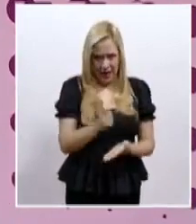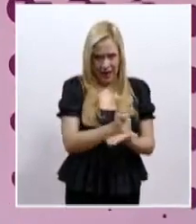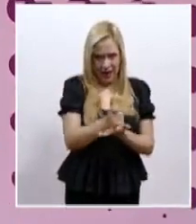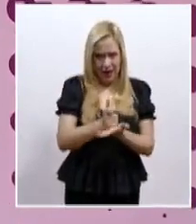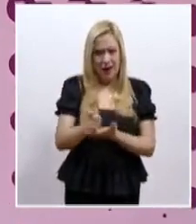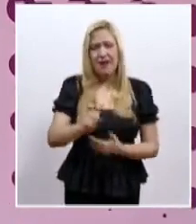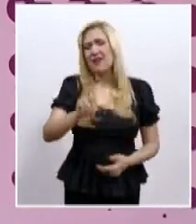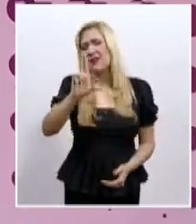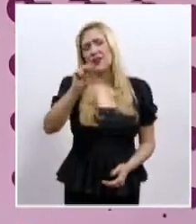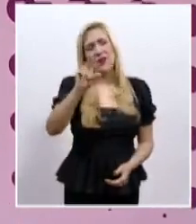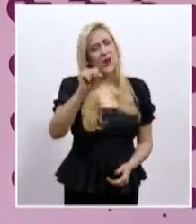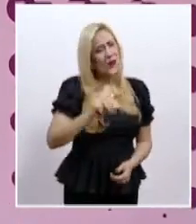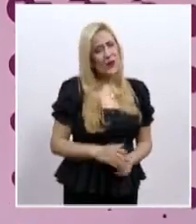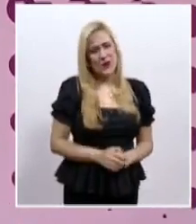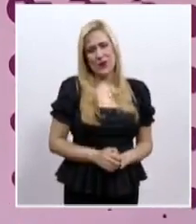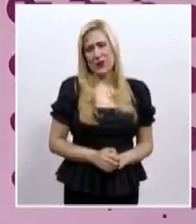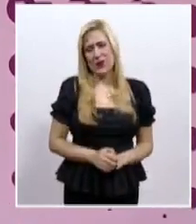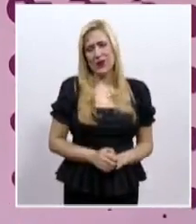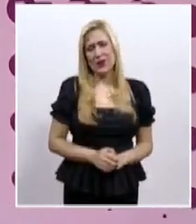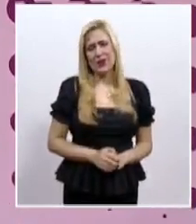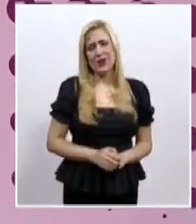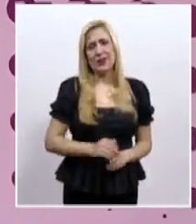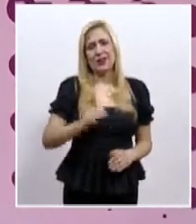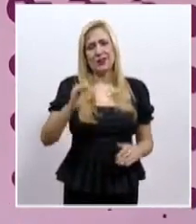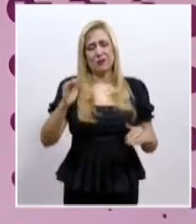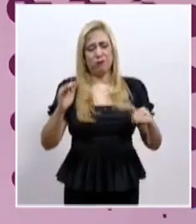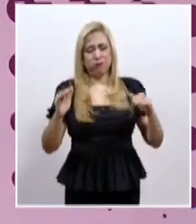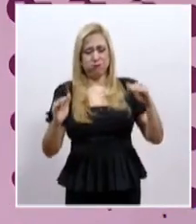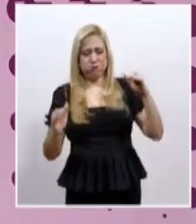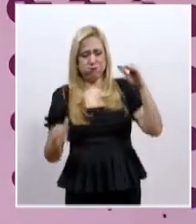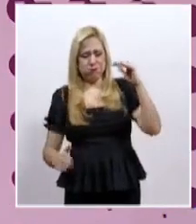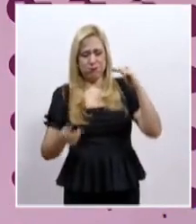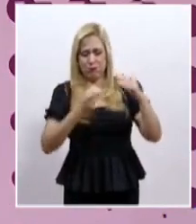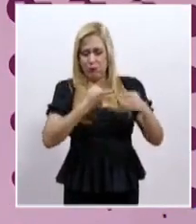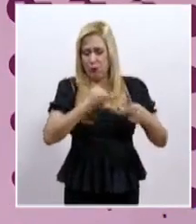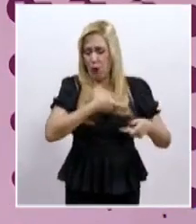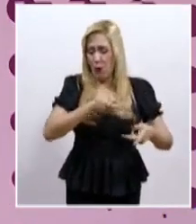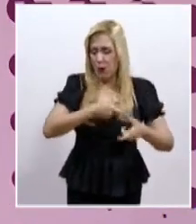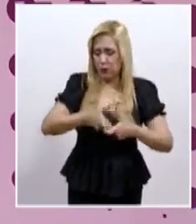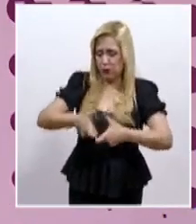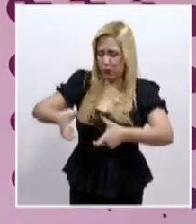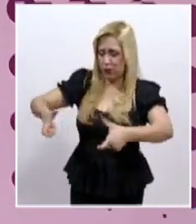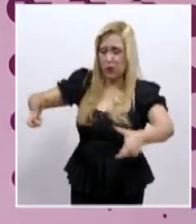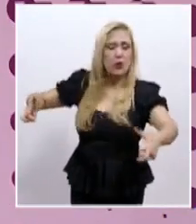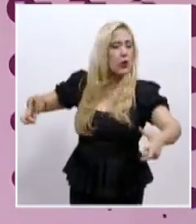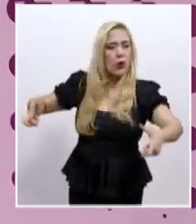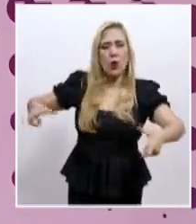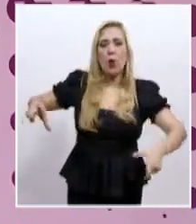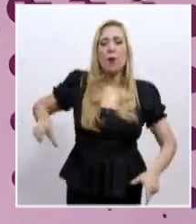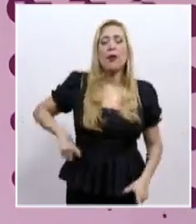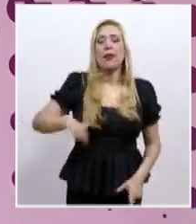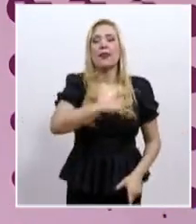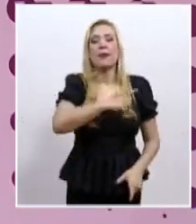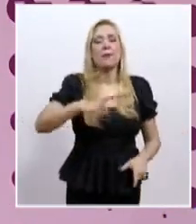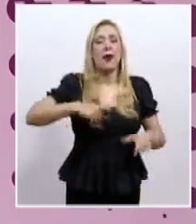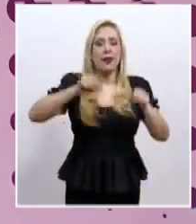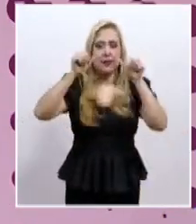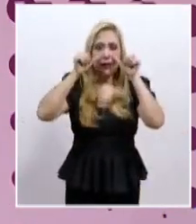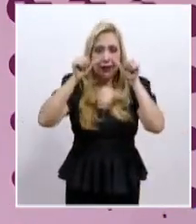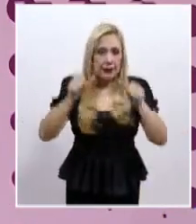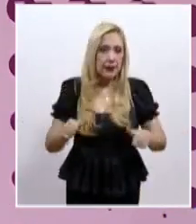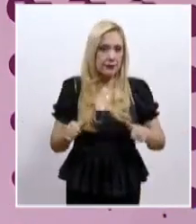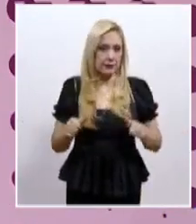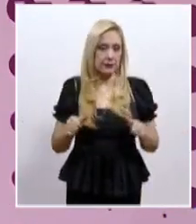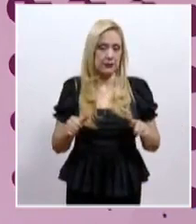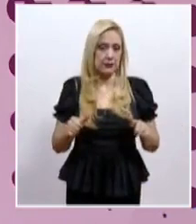tanto tengas pues una disparidad y niveles de pobreza. El Estado tiene que atenderlo. Pero digamos, en el largo